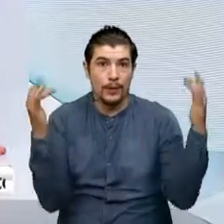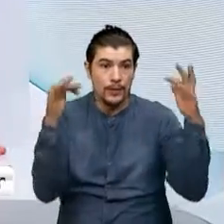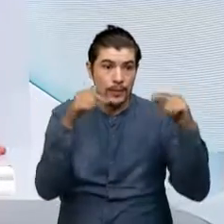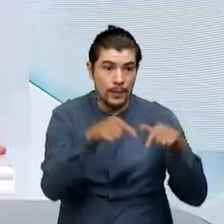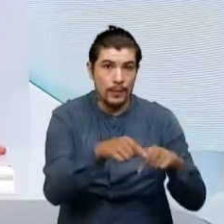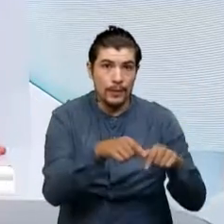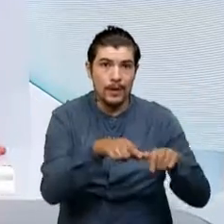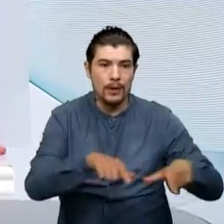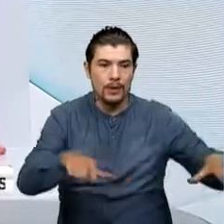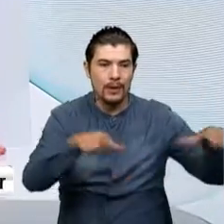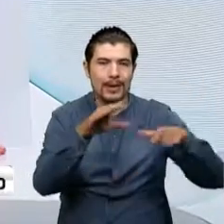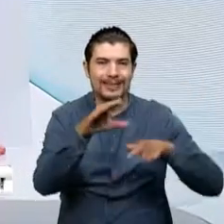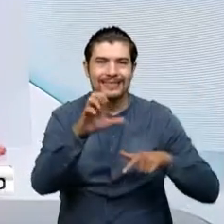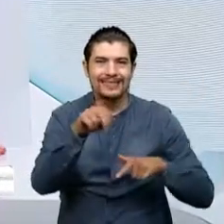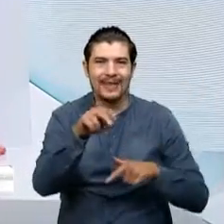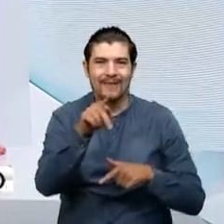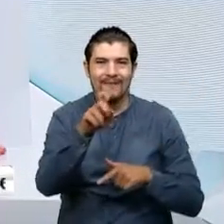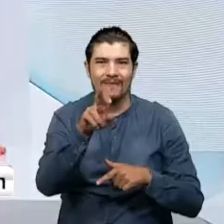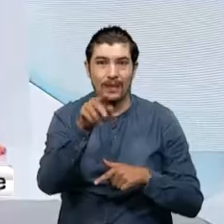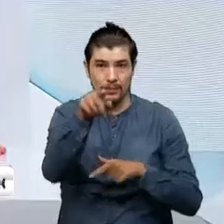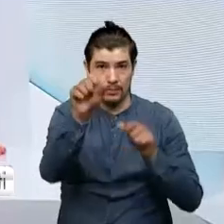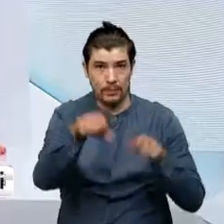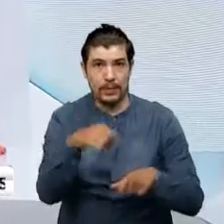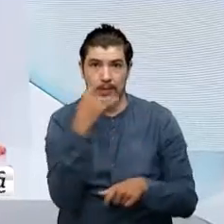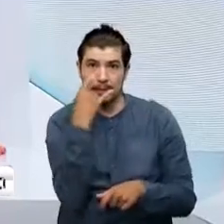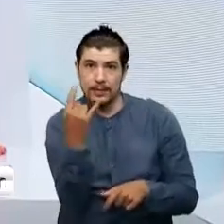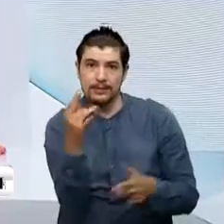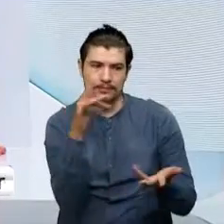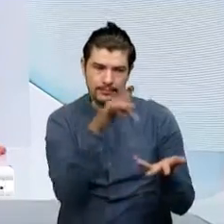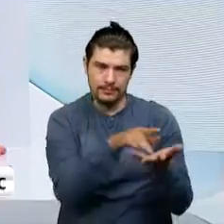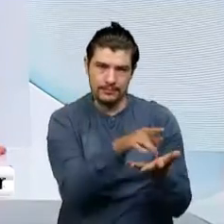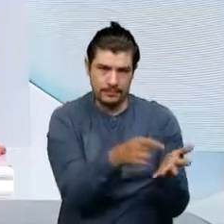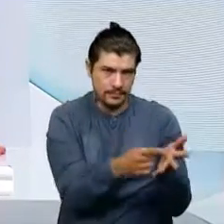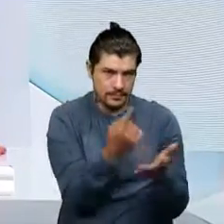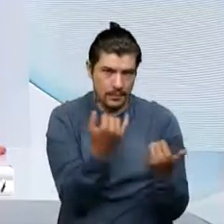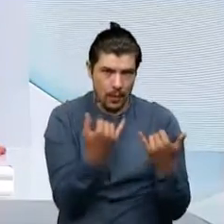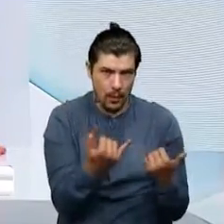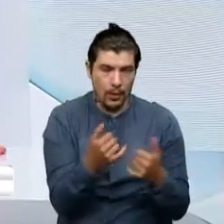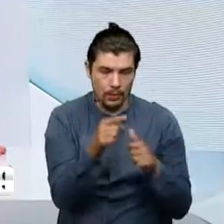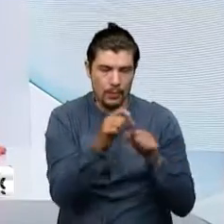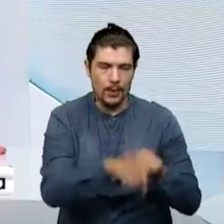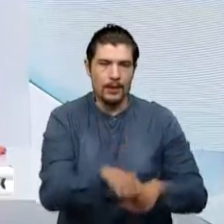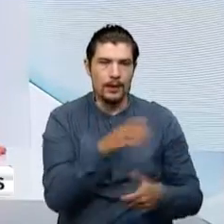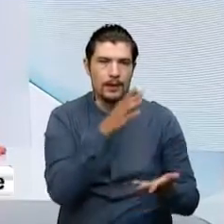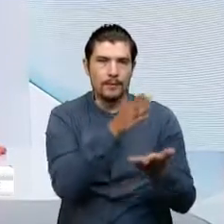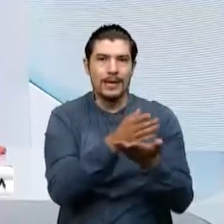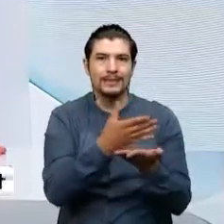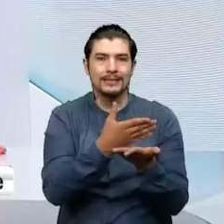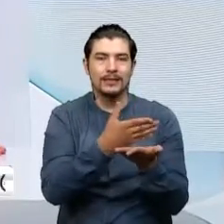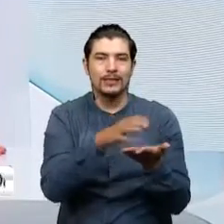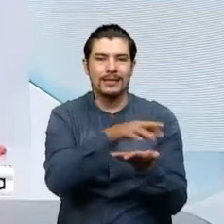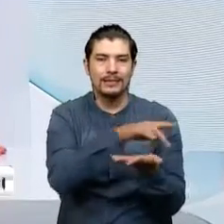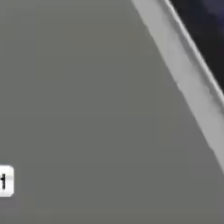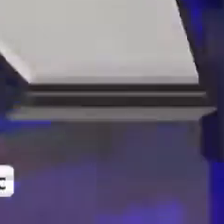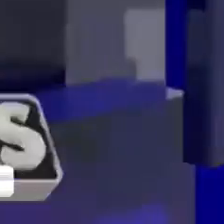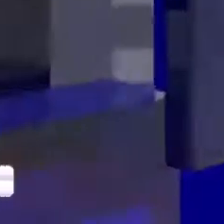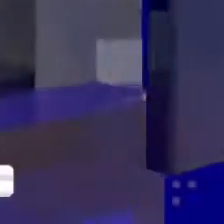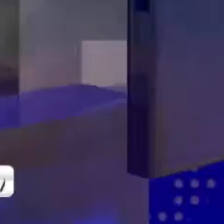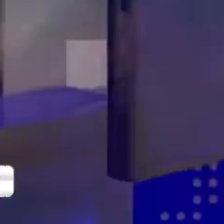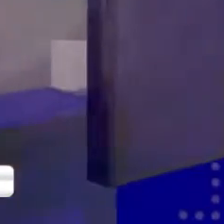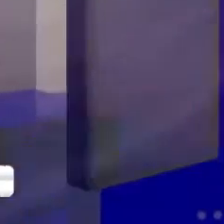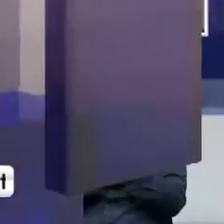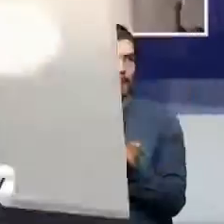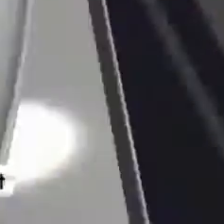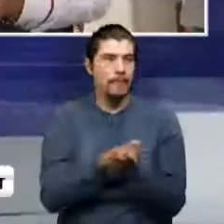nos conectamos con Pablo Vázquez, quien nos entrega detalles del desarrollo de esta jornada. Santander compra Santander. Adelante, Pablo.